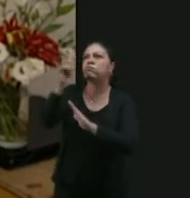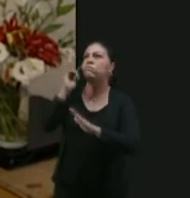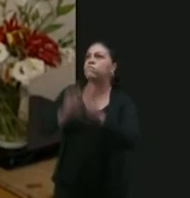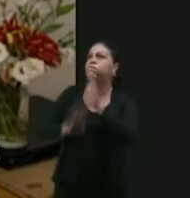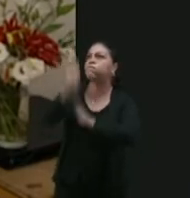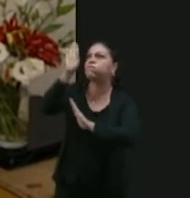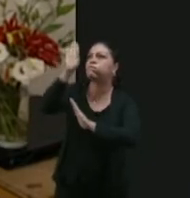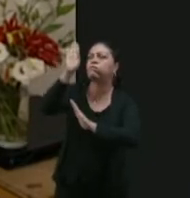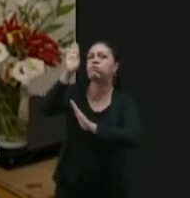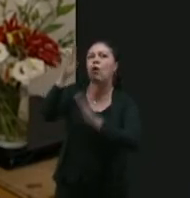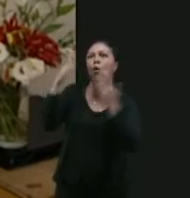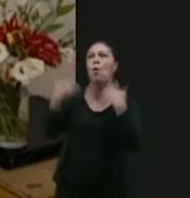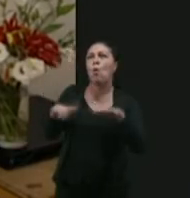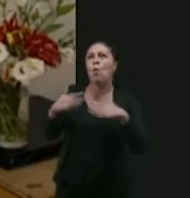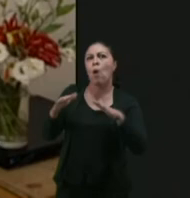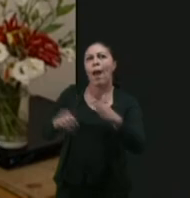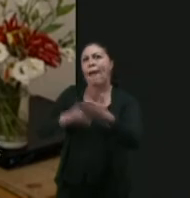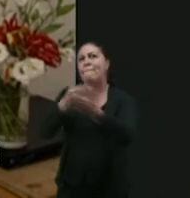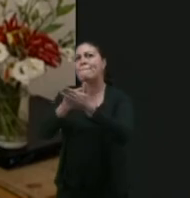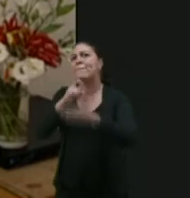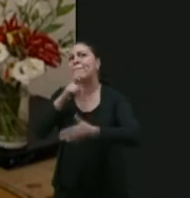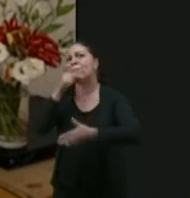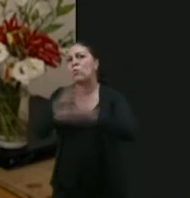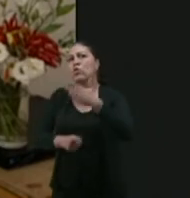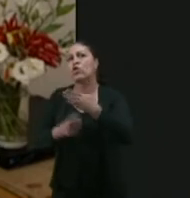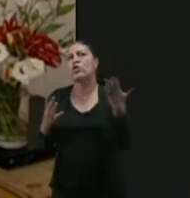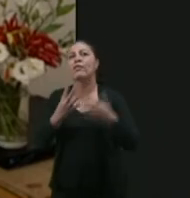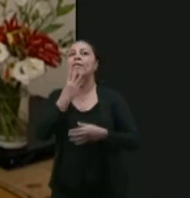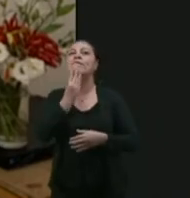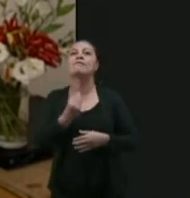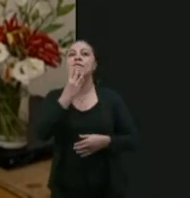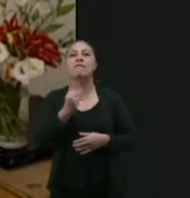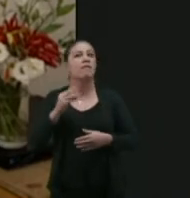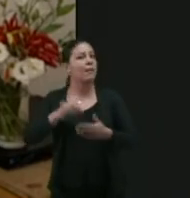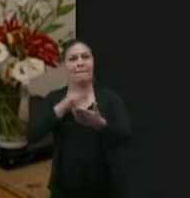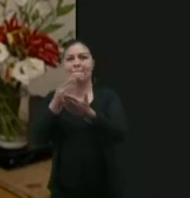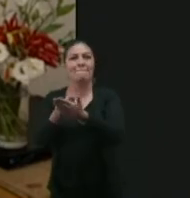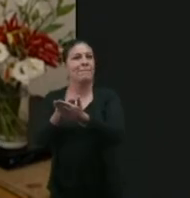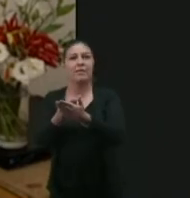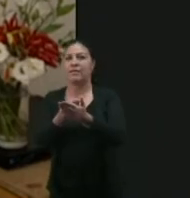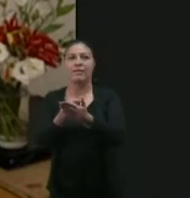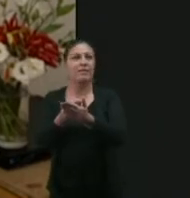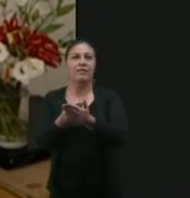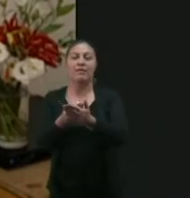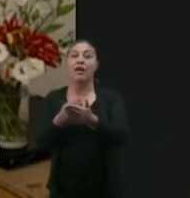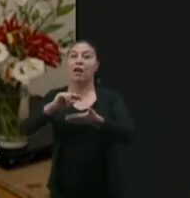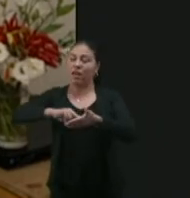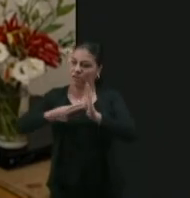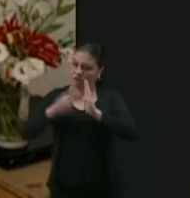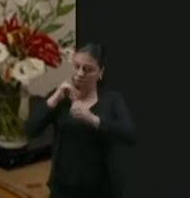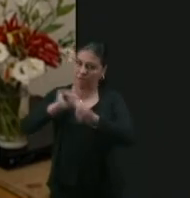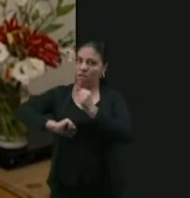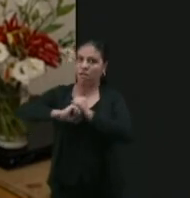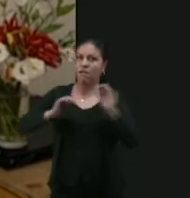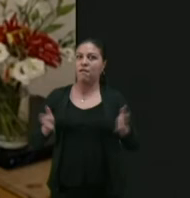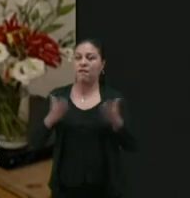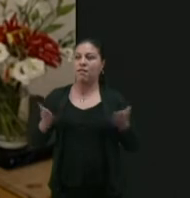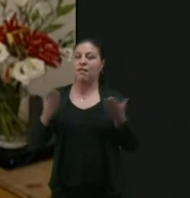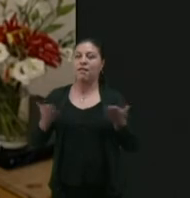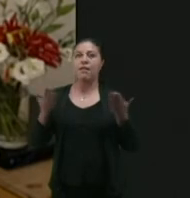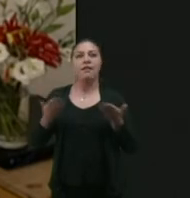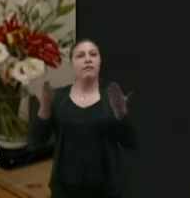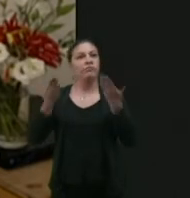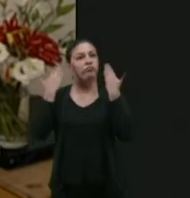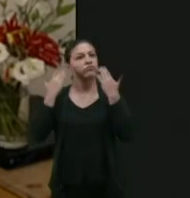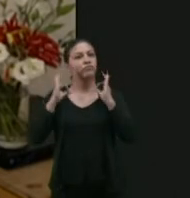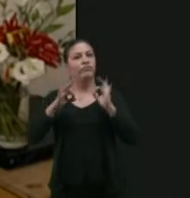pagar impuestos en Israel. Estos impuestos son críticos. Este aliento es crítico para los trabajos.